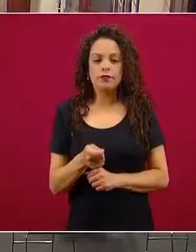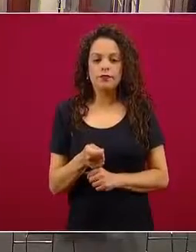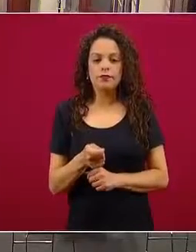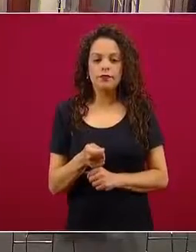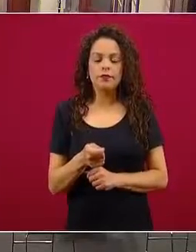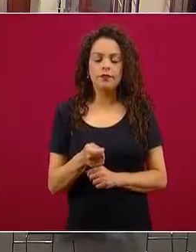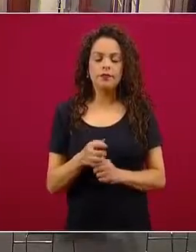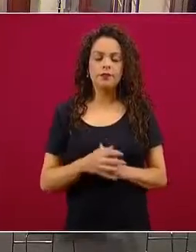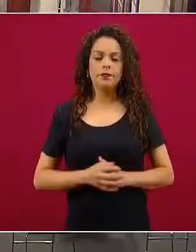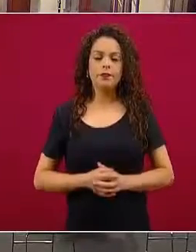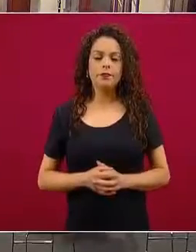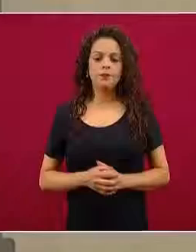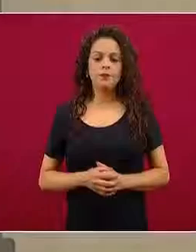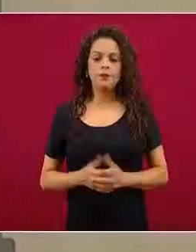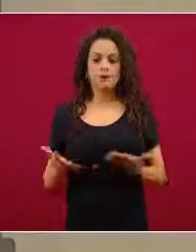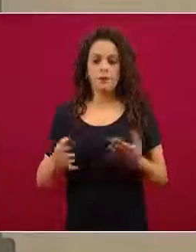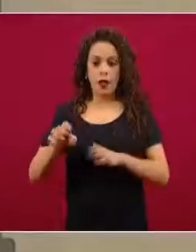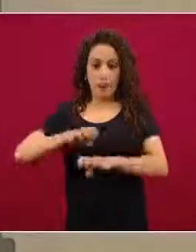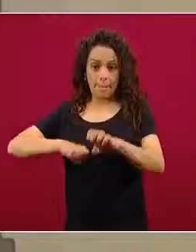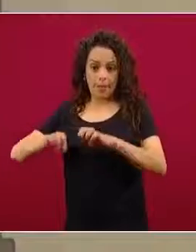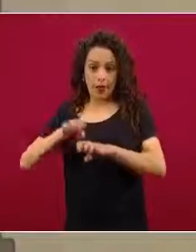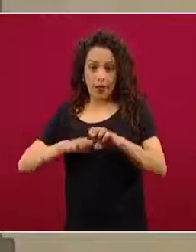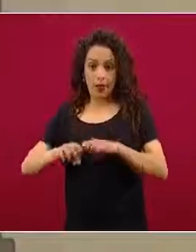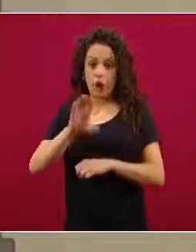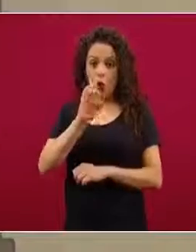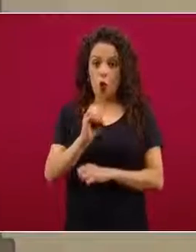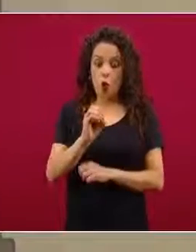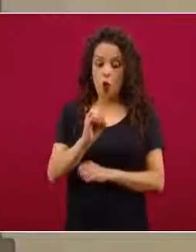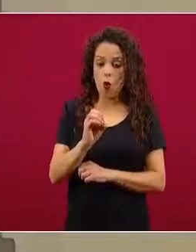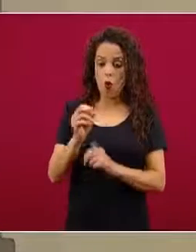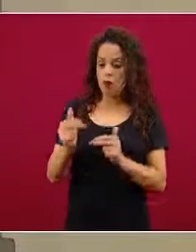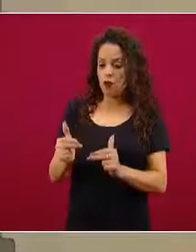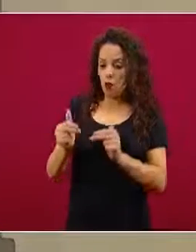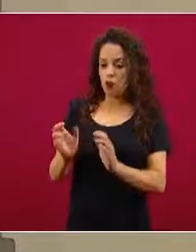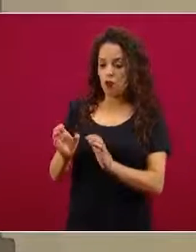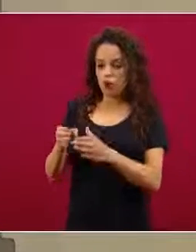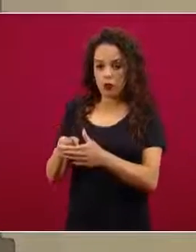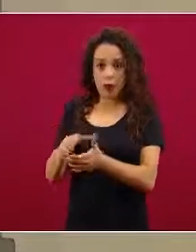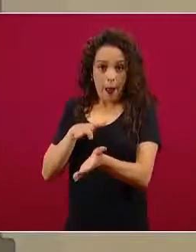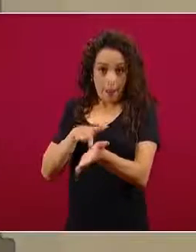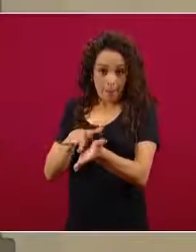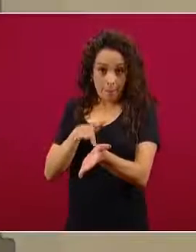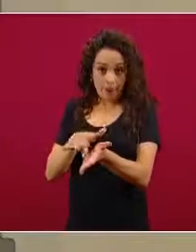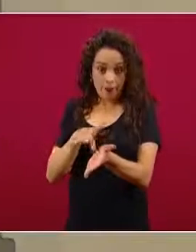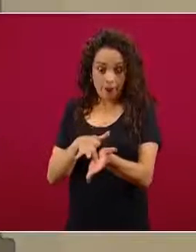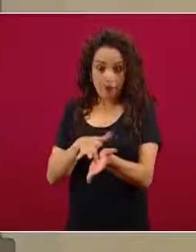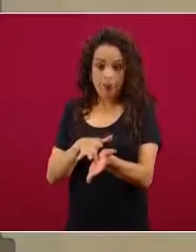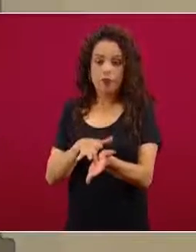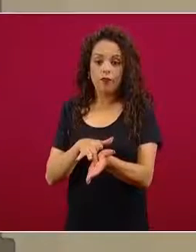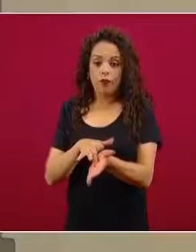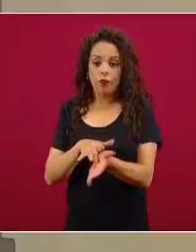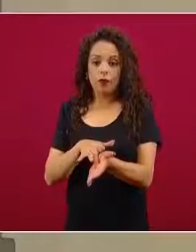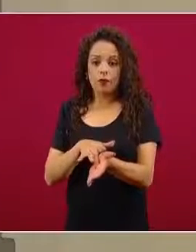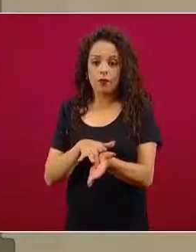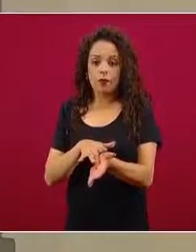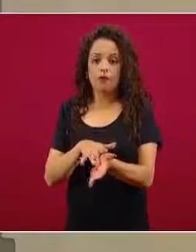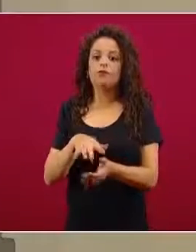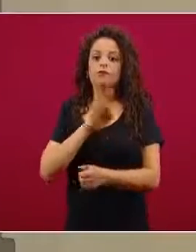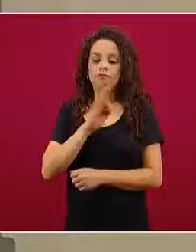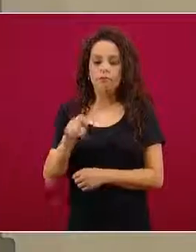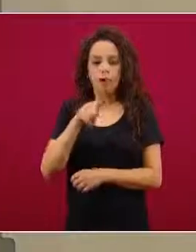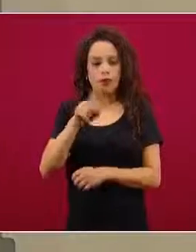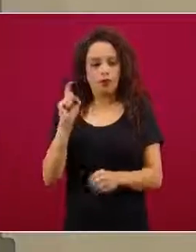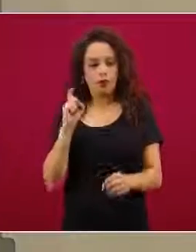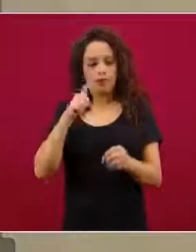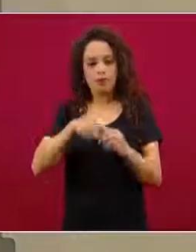que las empresas o micronegocios a los que estamos apoyando dejen la informalidad, de esa manera pagan